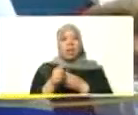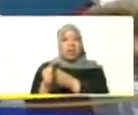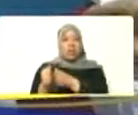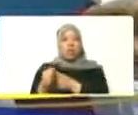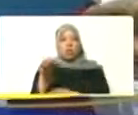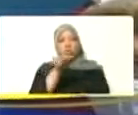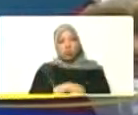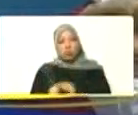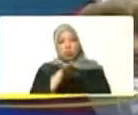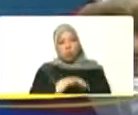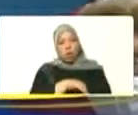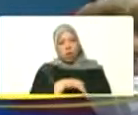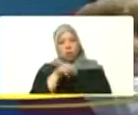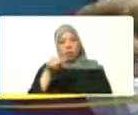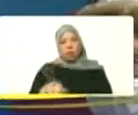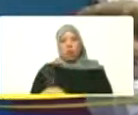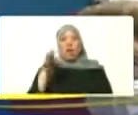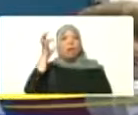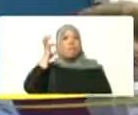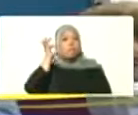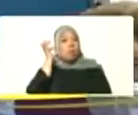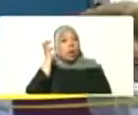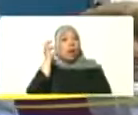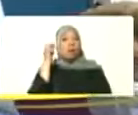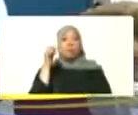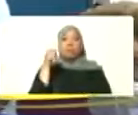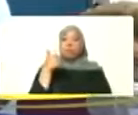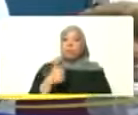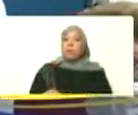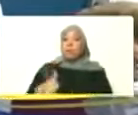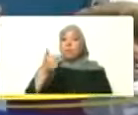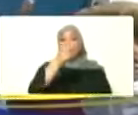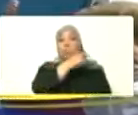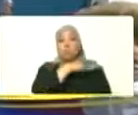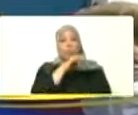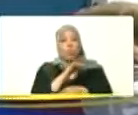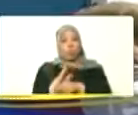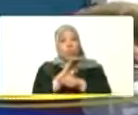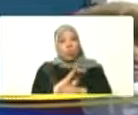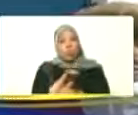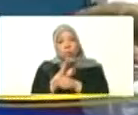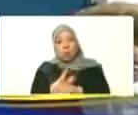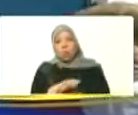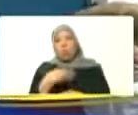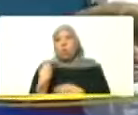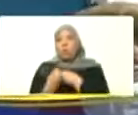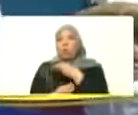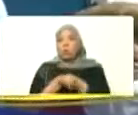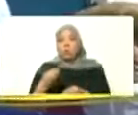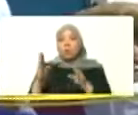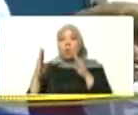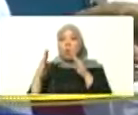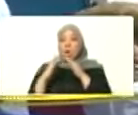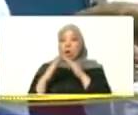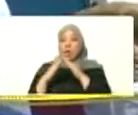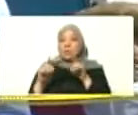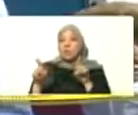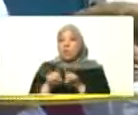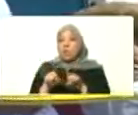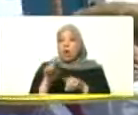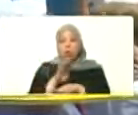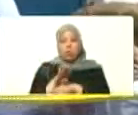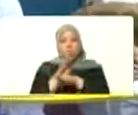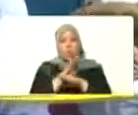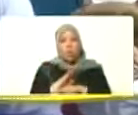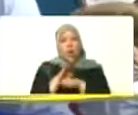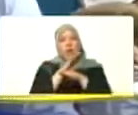como son la mayoría de nuestras directoras. Y ellos han cuidado este liceo, presidente, como su casa. Están aquí